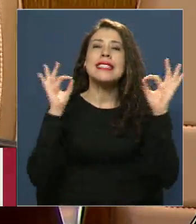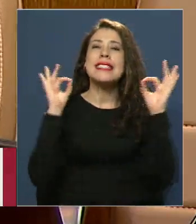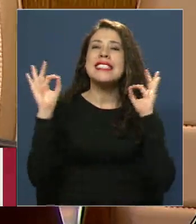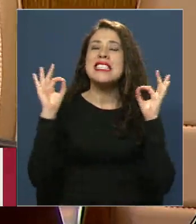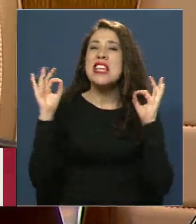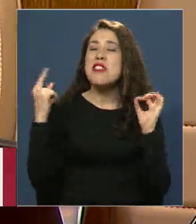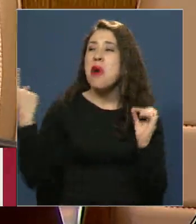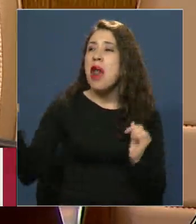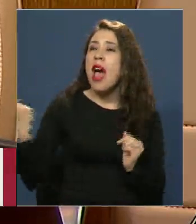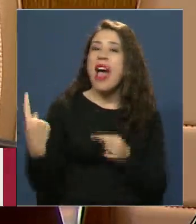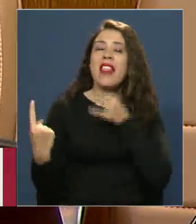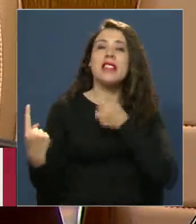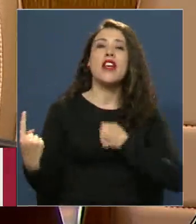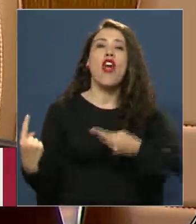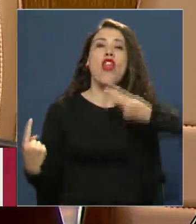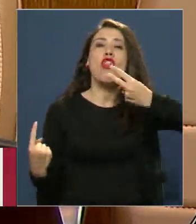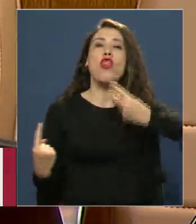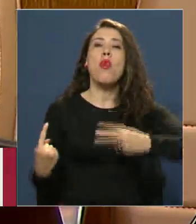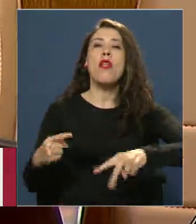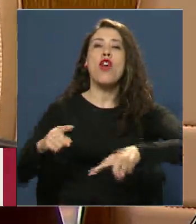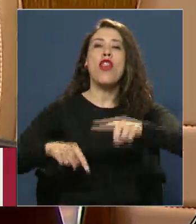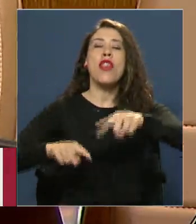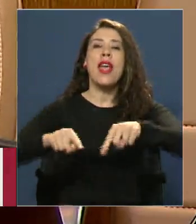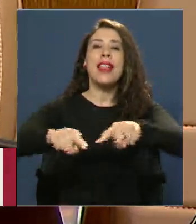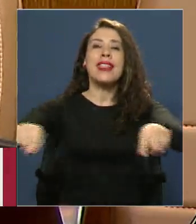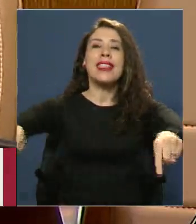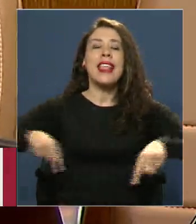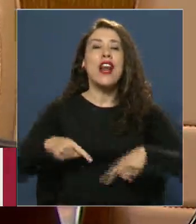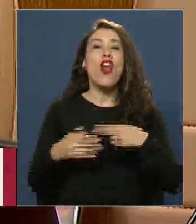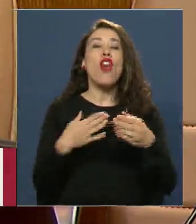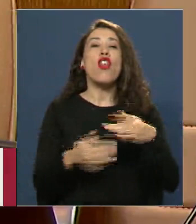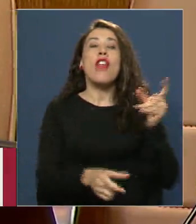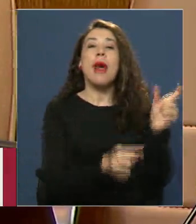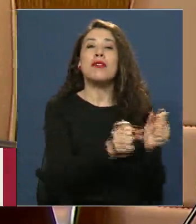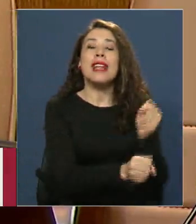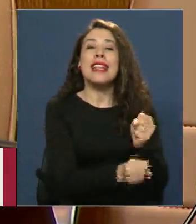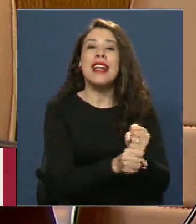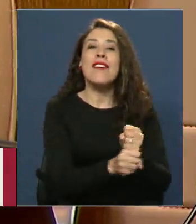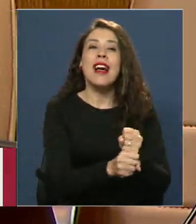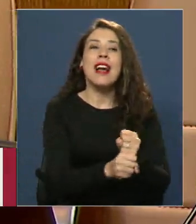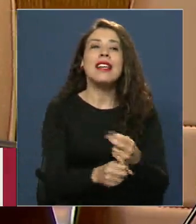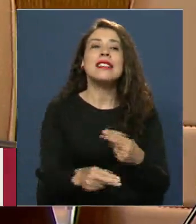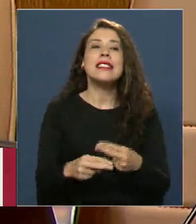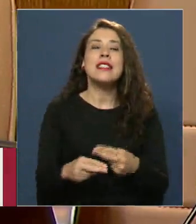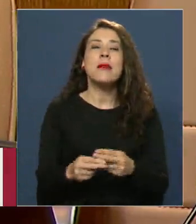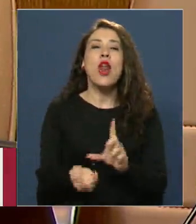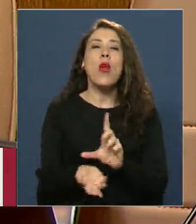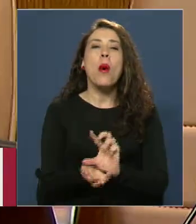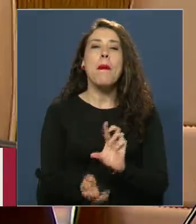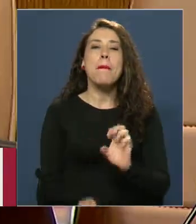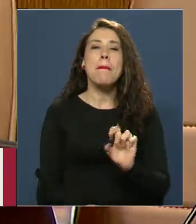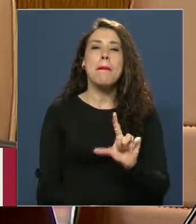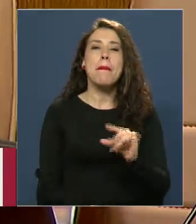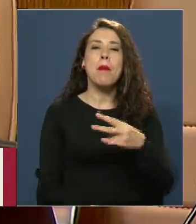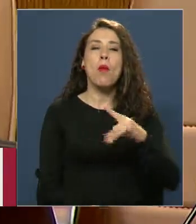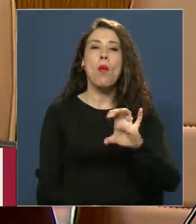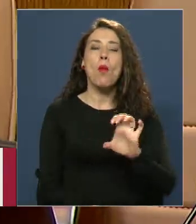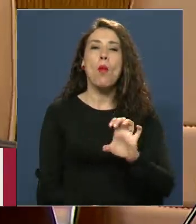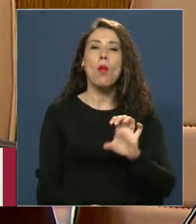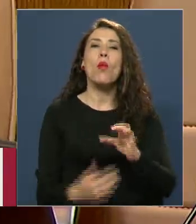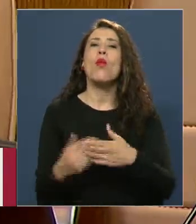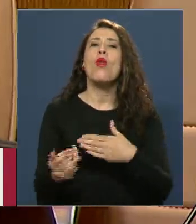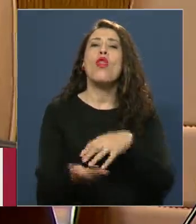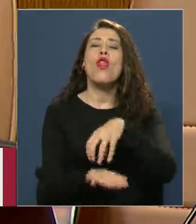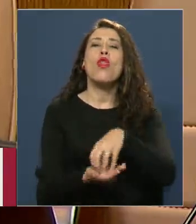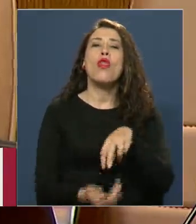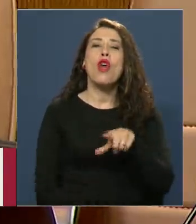se dice que es dueña de los terrenos donde se desarrolla esta actividad en la ciénaga ubicada en el sector de Paligüé, esto en la comuna de